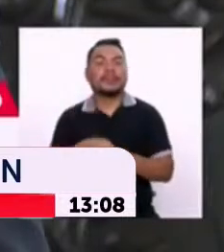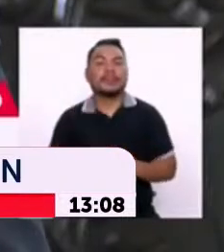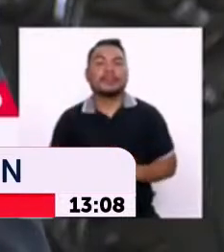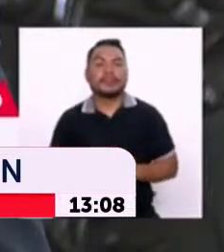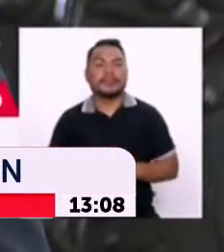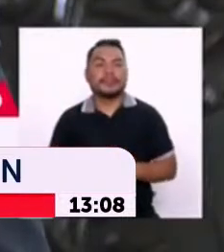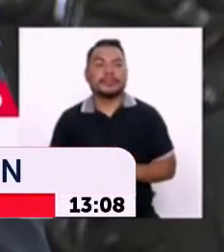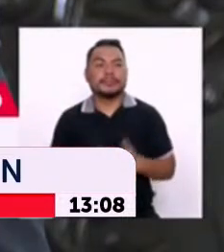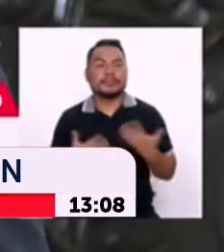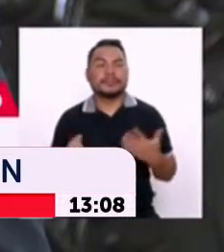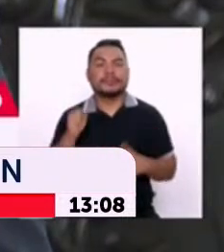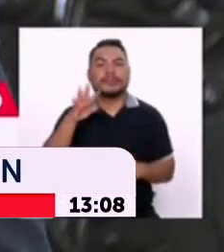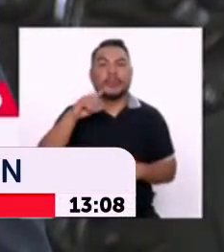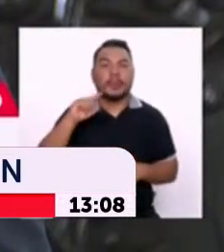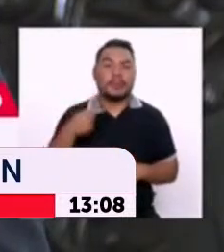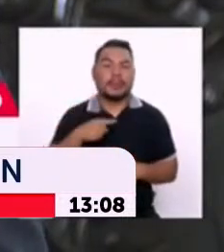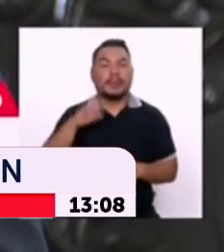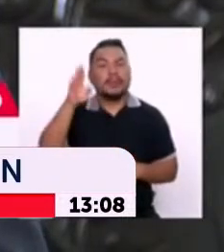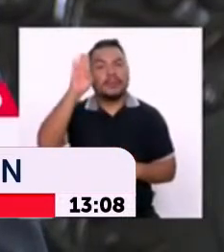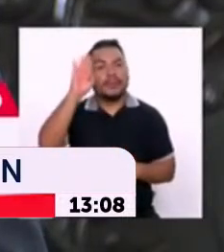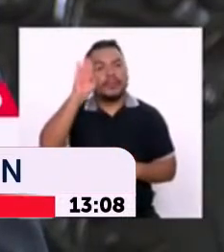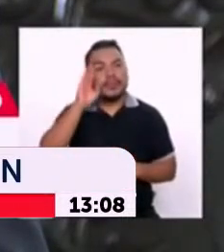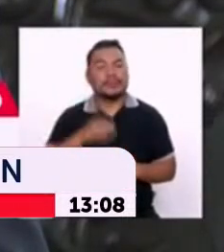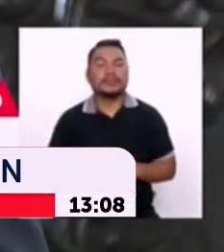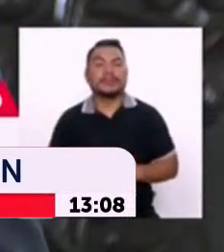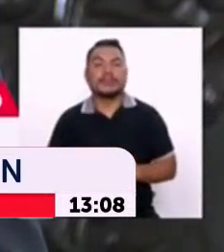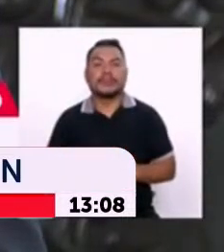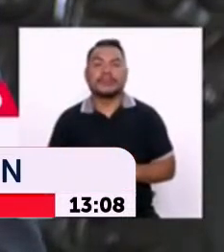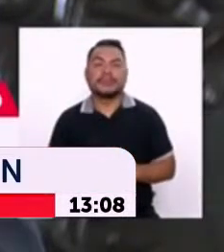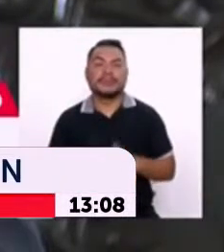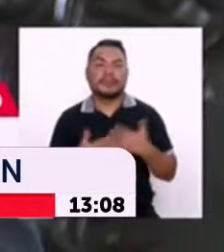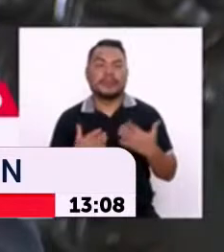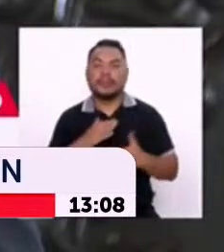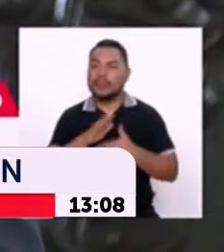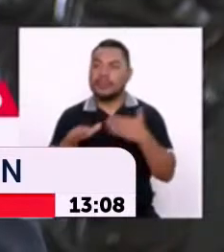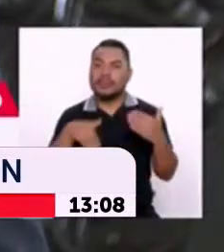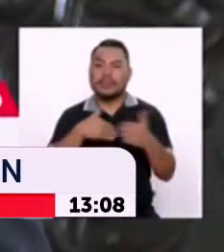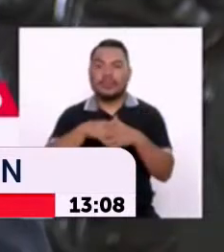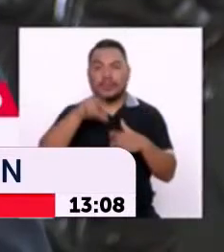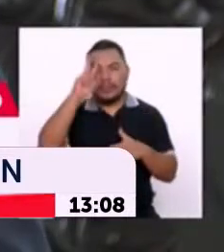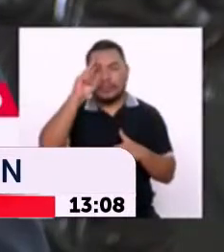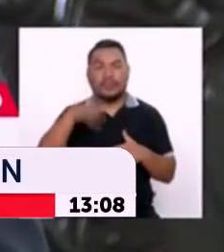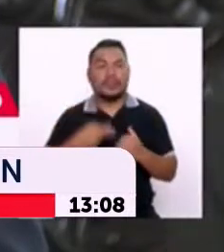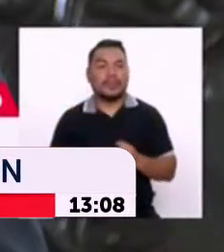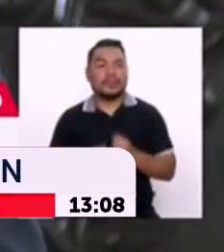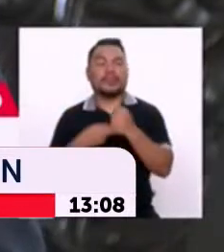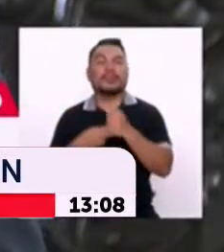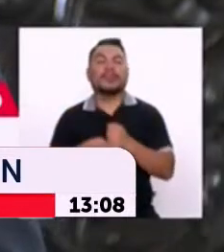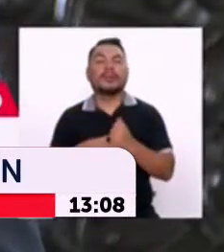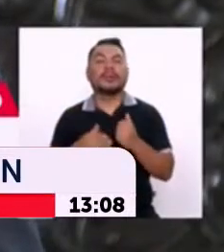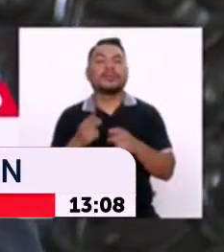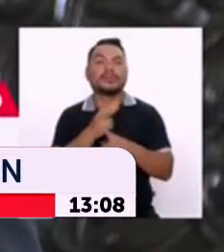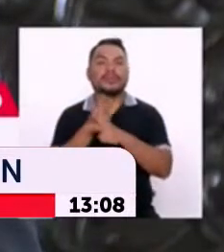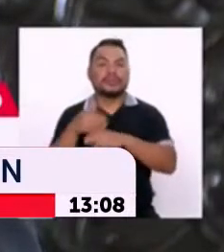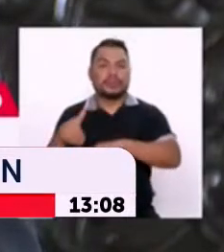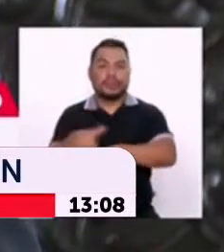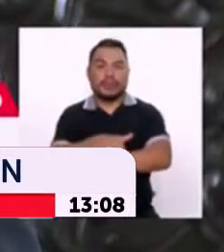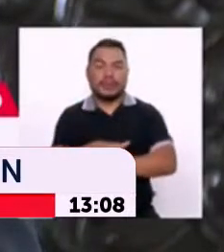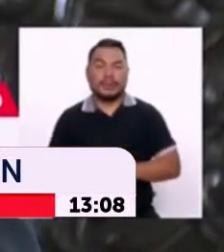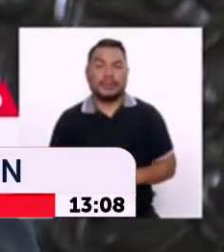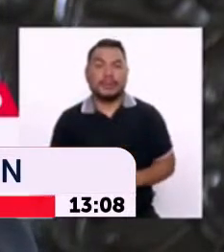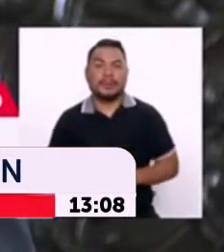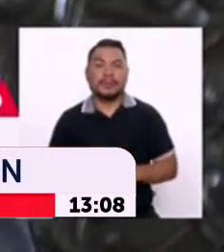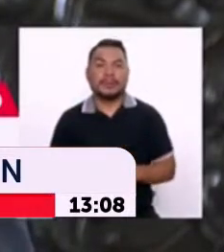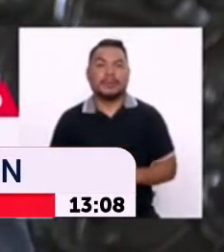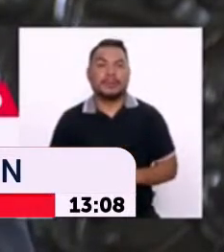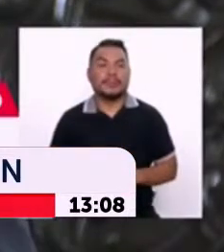incorporado 5.000 policías en todo el Perú para asegurar la seguridad ciudadana.